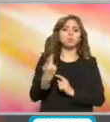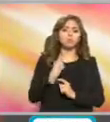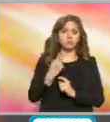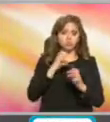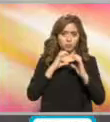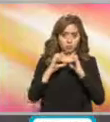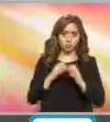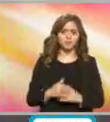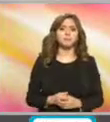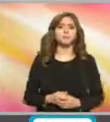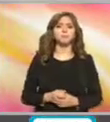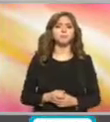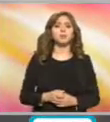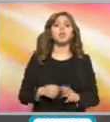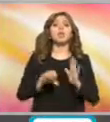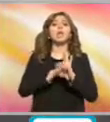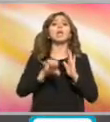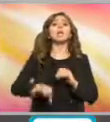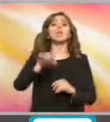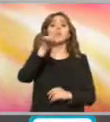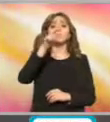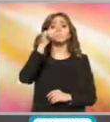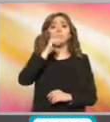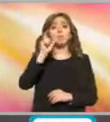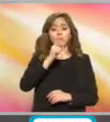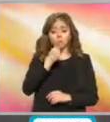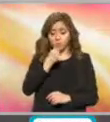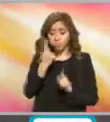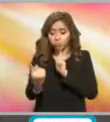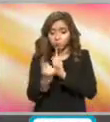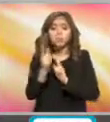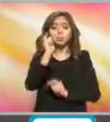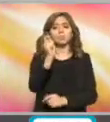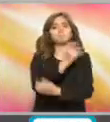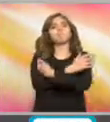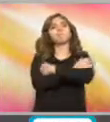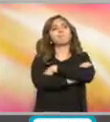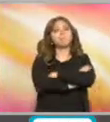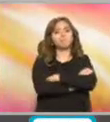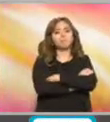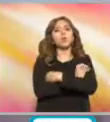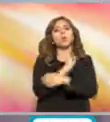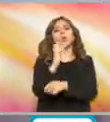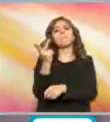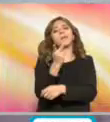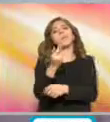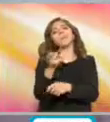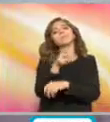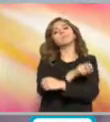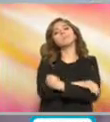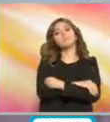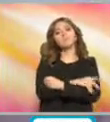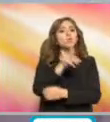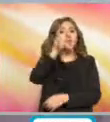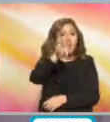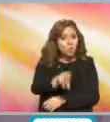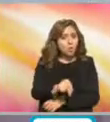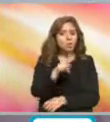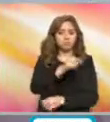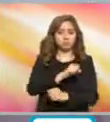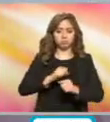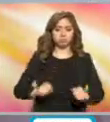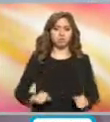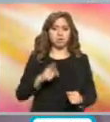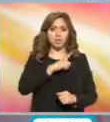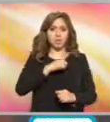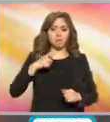mantenerte abierto, o sea, no hacer ningún cruce ni con los brazos ni con las piernas, porque así lo que estamos haciendo es cerrar y poner candados. Como ¿no? poner la mesa en